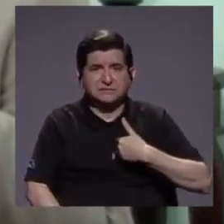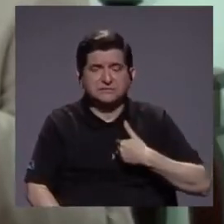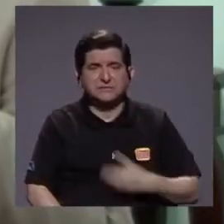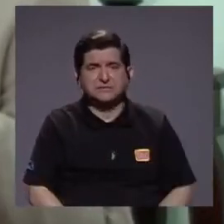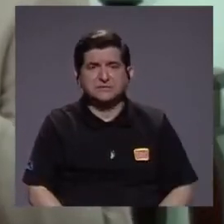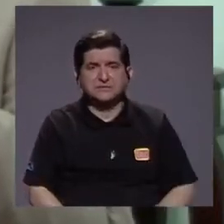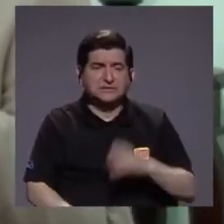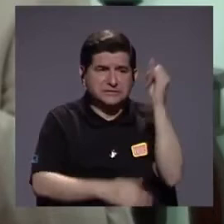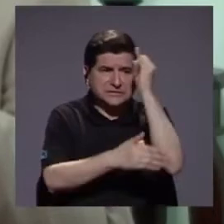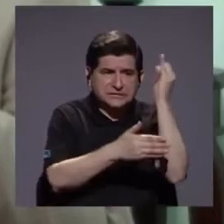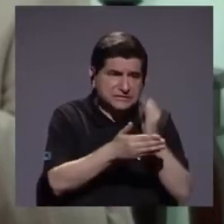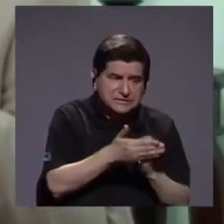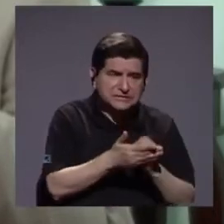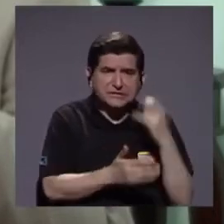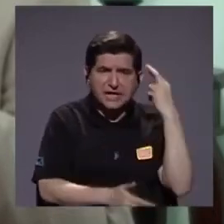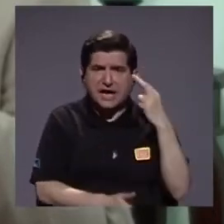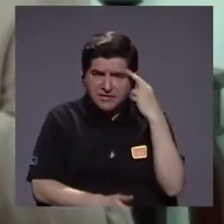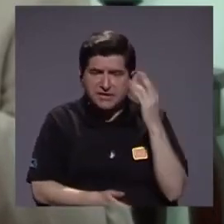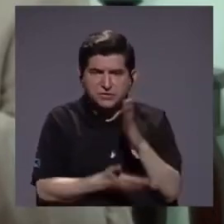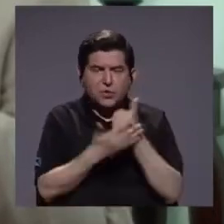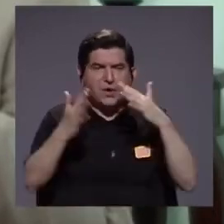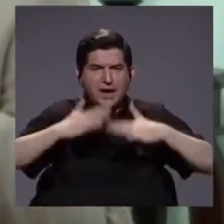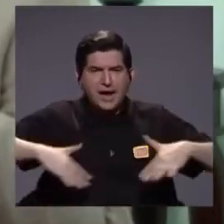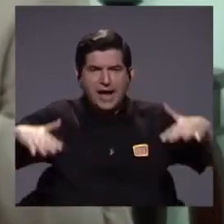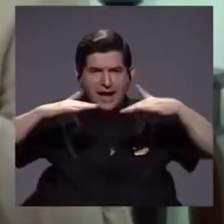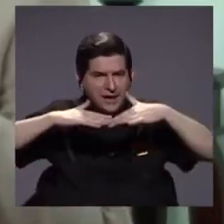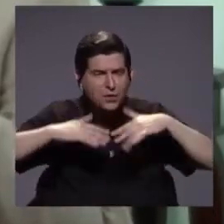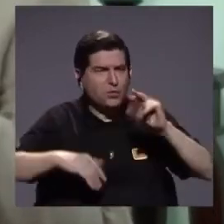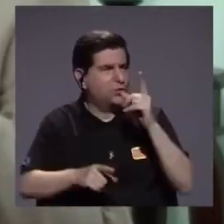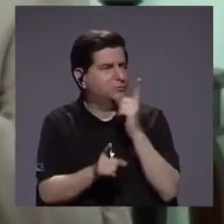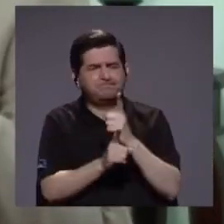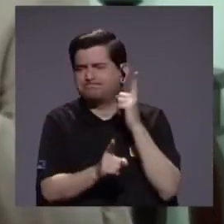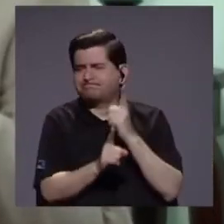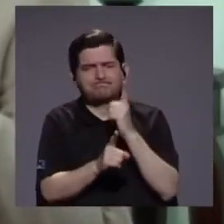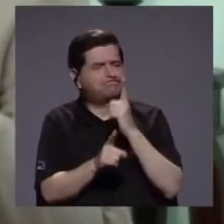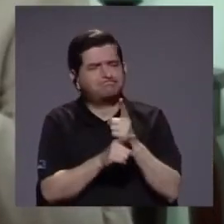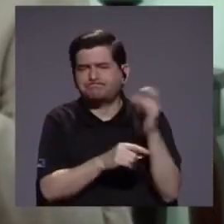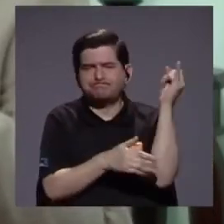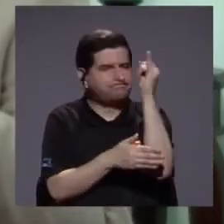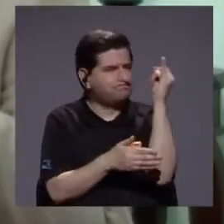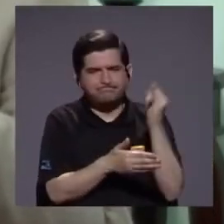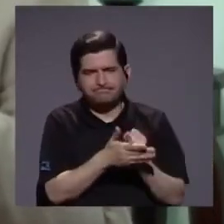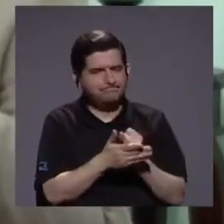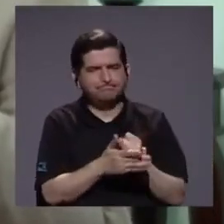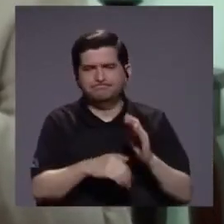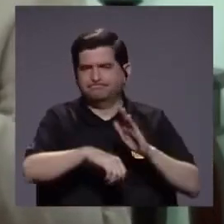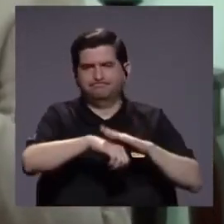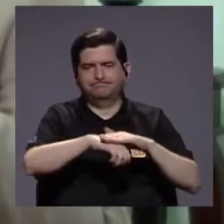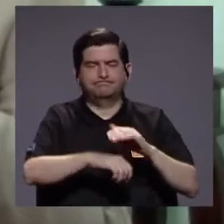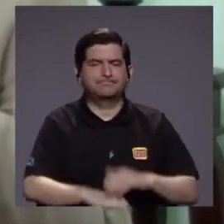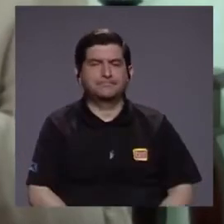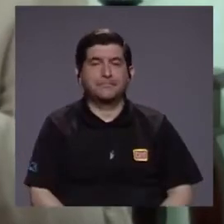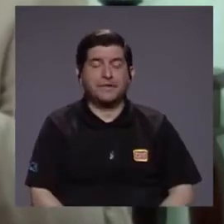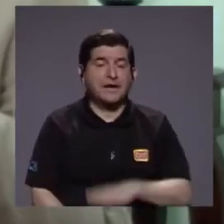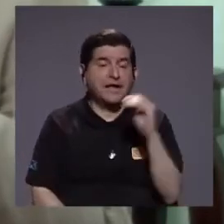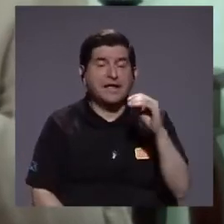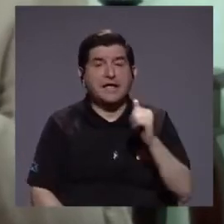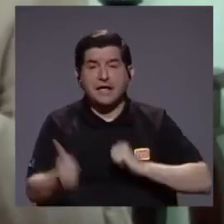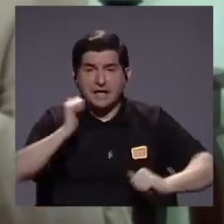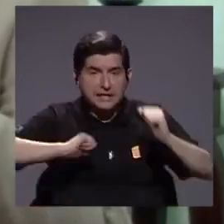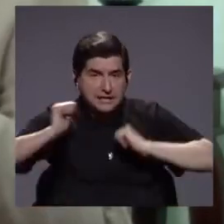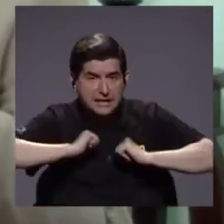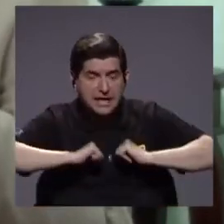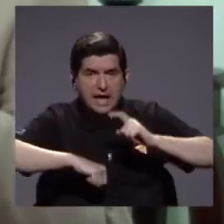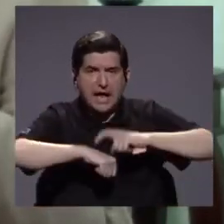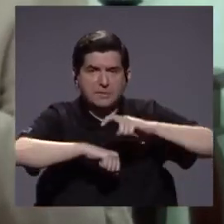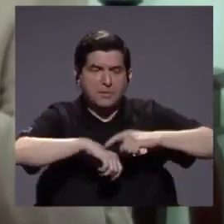artes plásticas, precisamente por algunos espacios que no son adecuados para artes plásticas. Y con respecto a artes dramáticas, a la